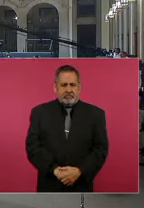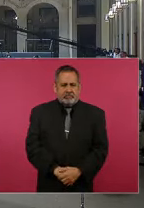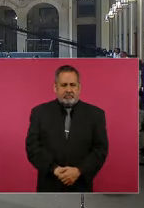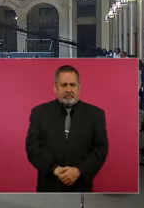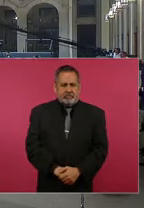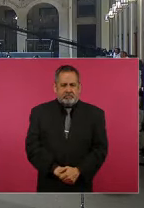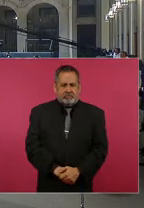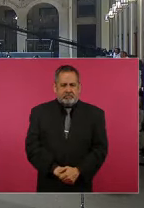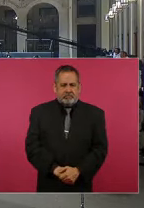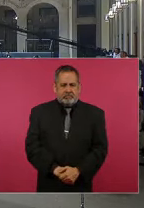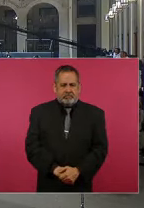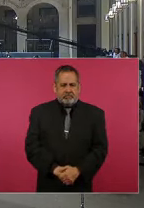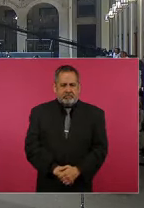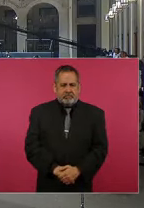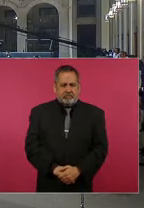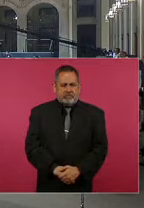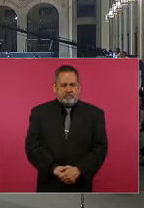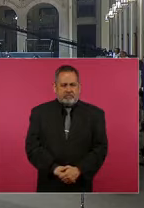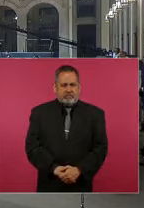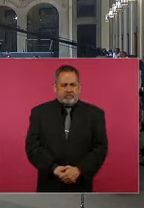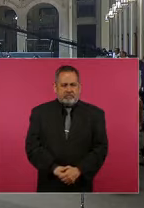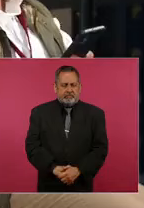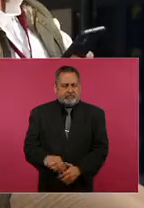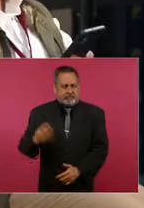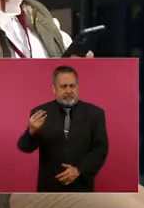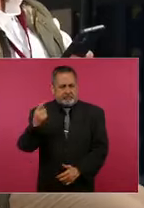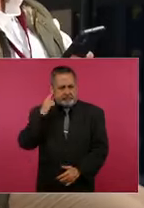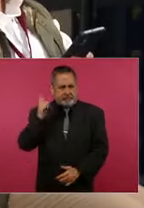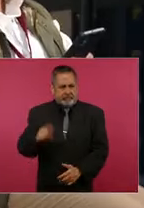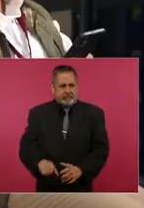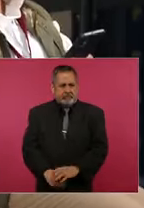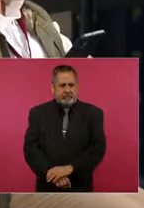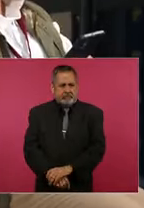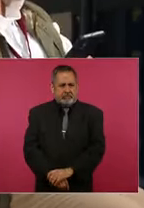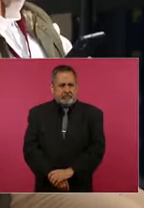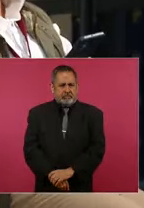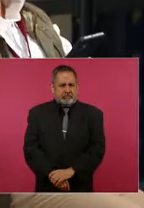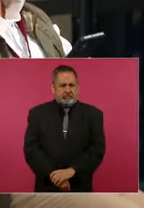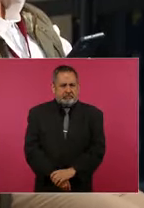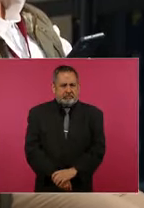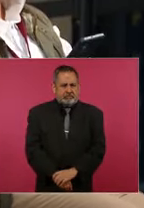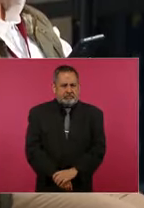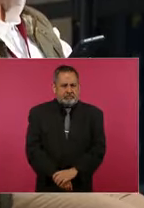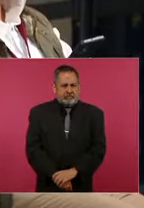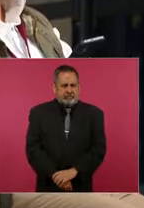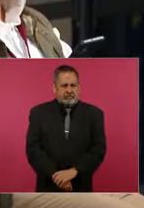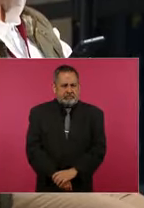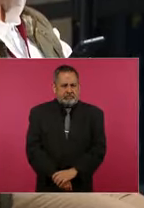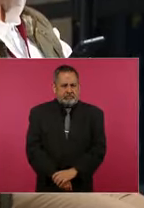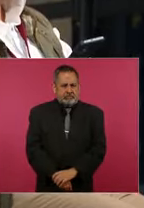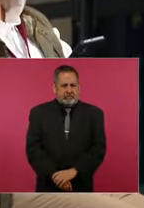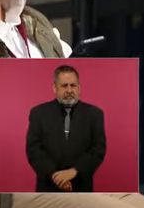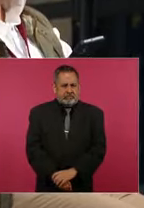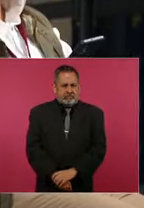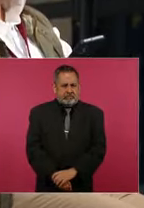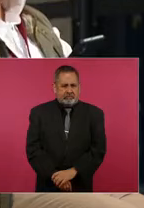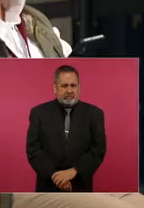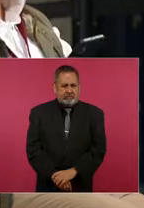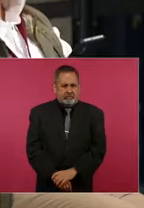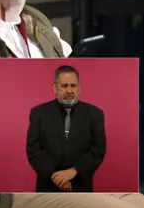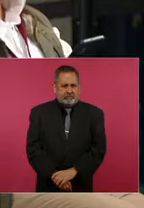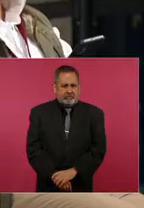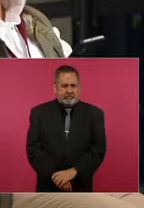Pues ahorita se armó un grupo de personas a defender el centro porque ya querían, atrás de la iglesia, levantar